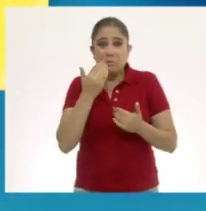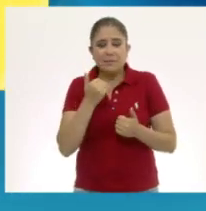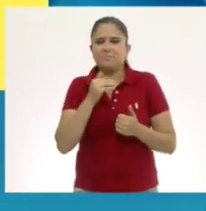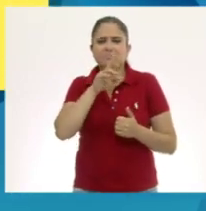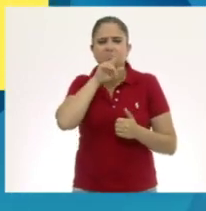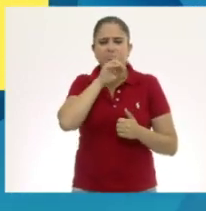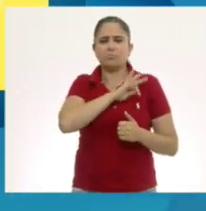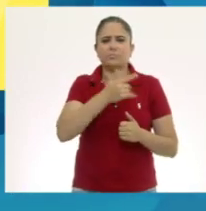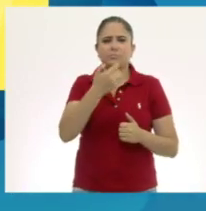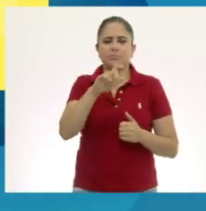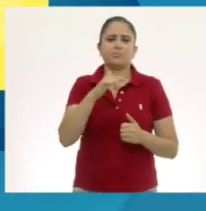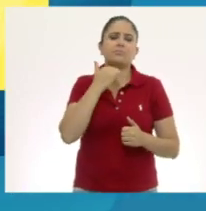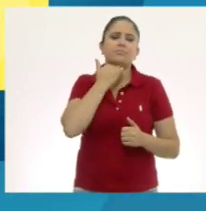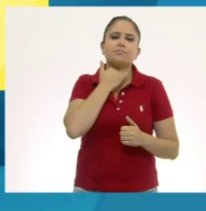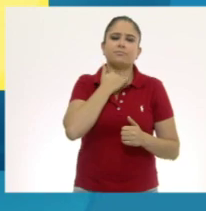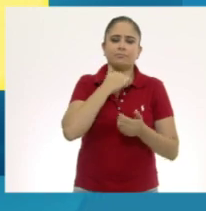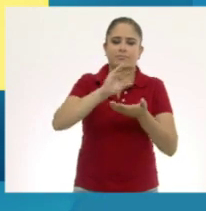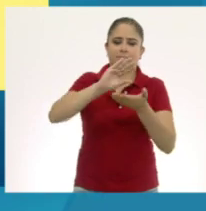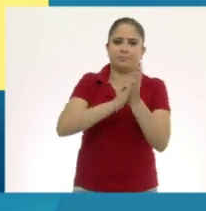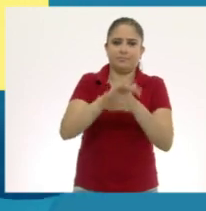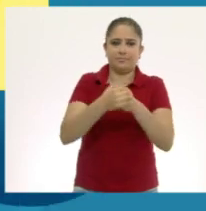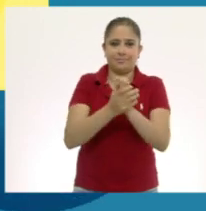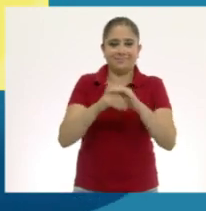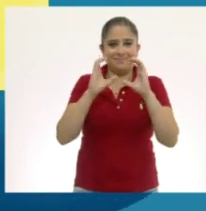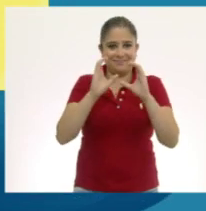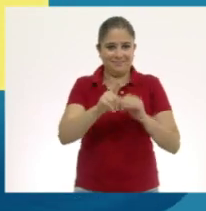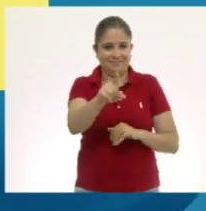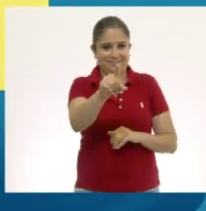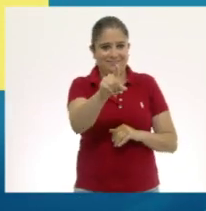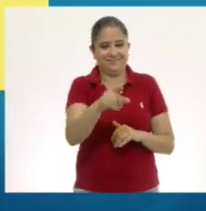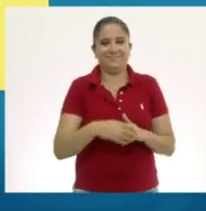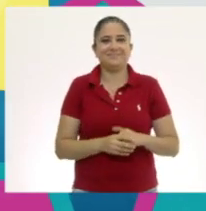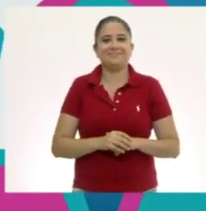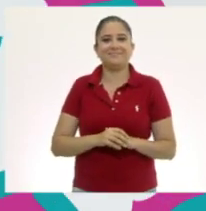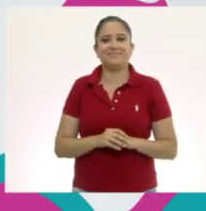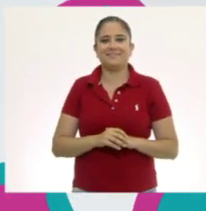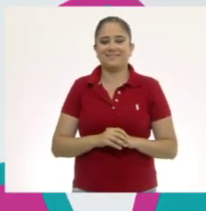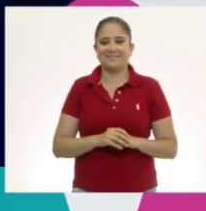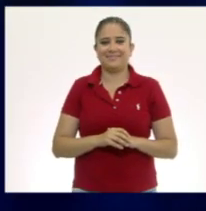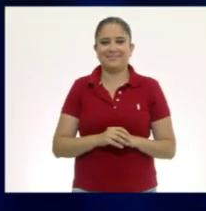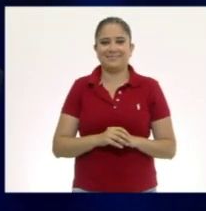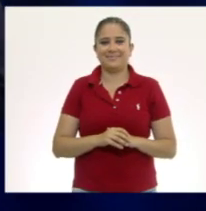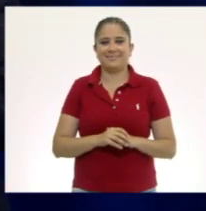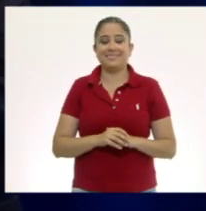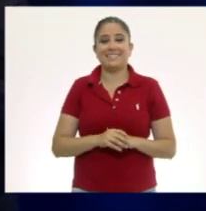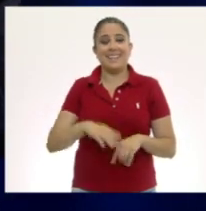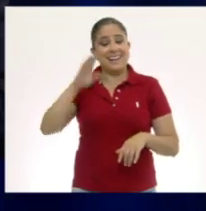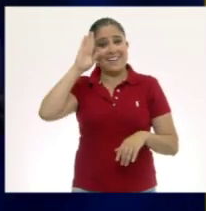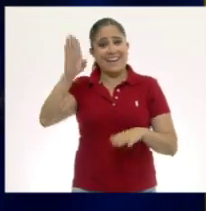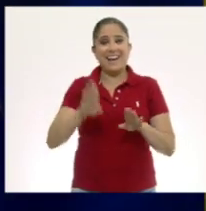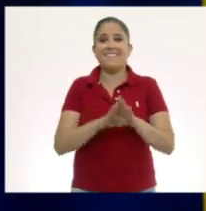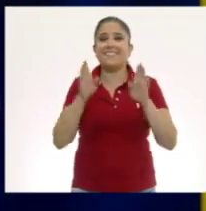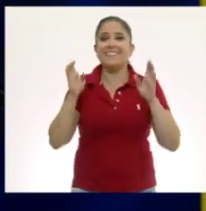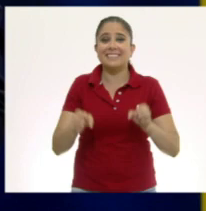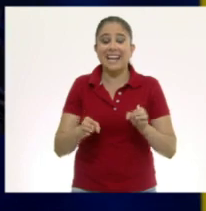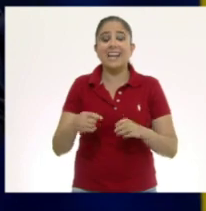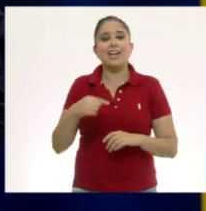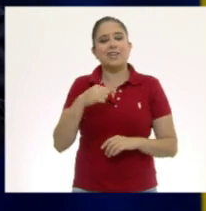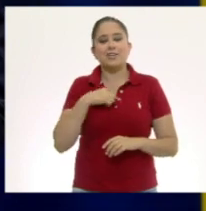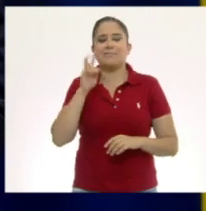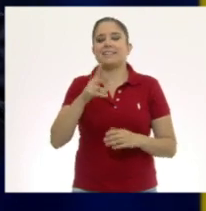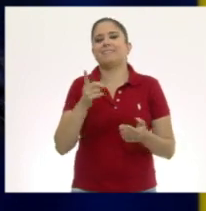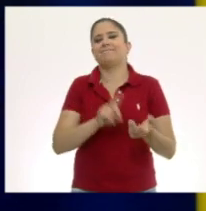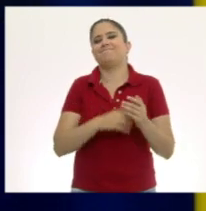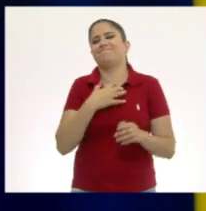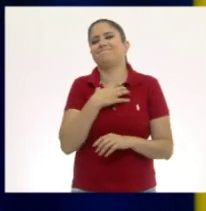usa desinfectantes a base de alcohol. ¡Cuídate! Hola, ¿qué tal? ¿Cómo están? Yo bien